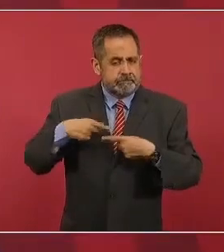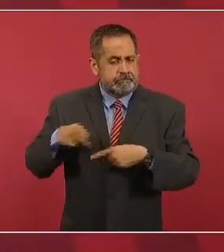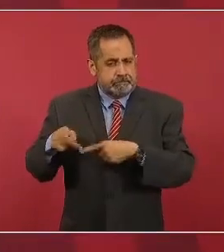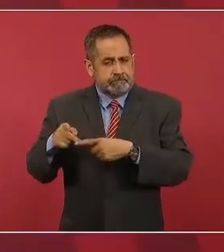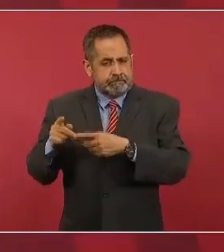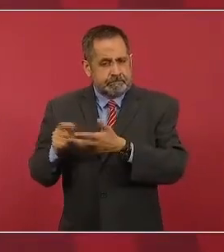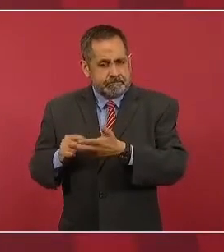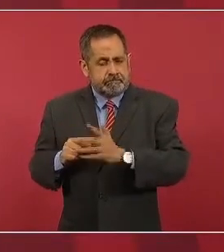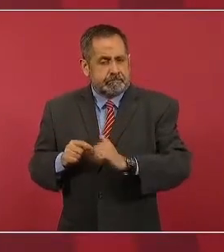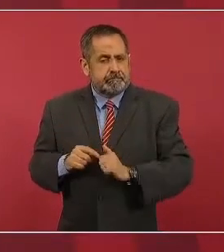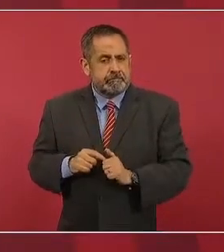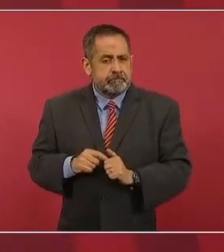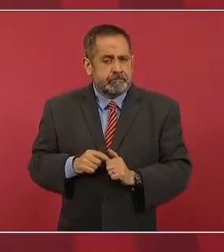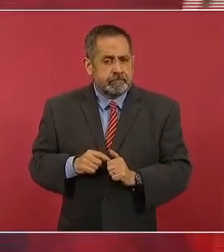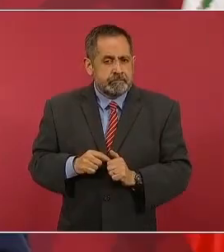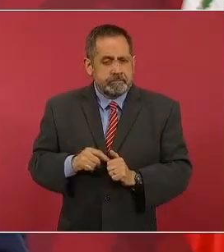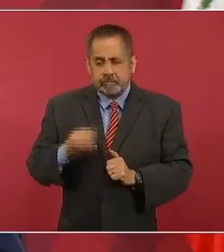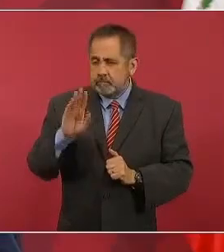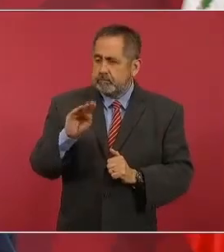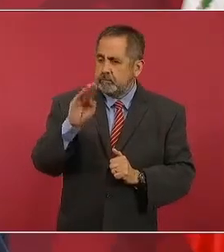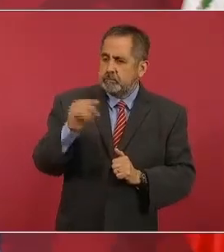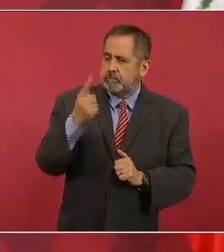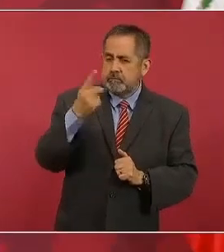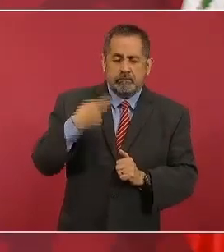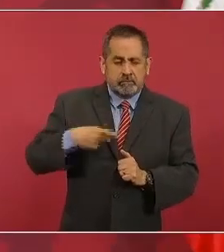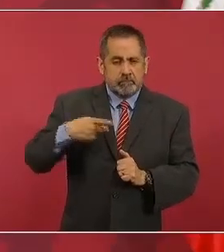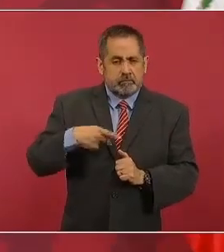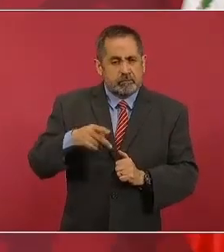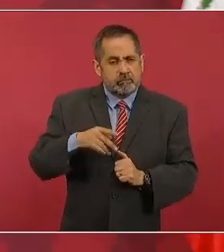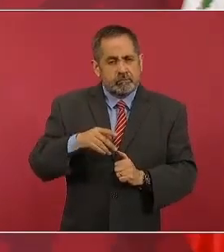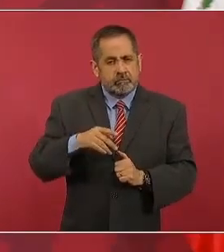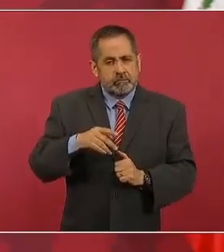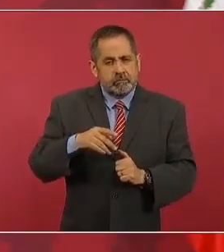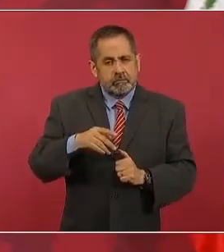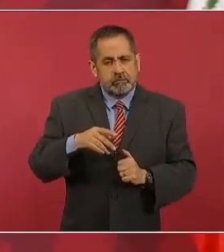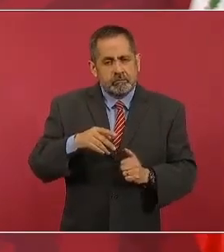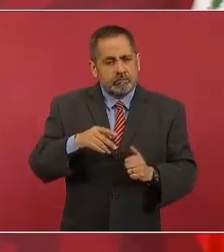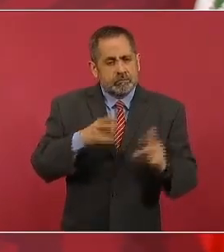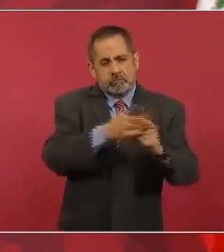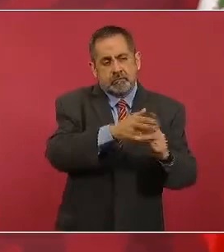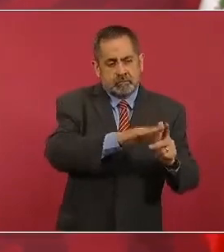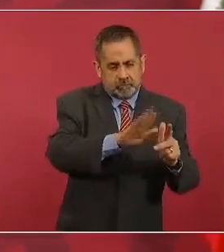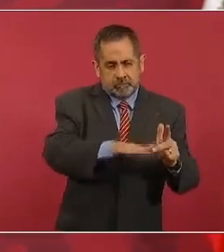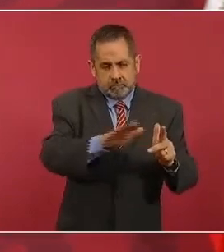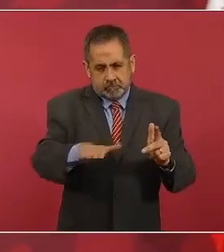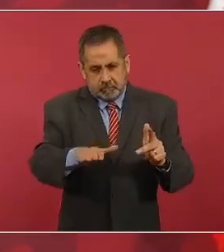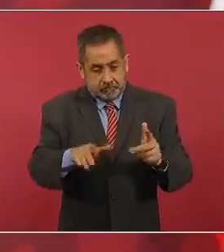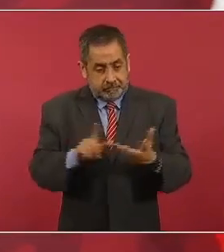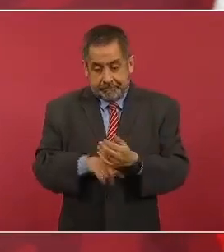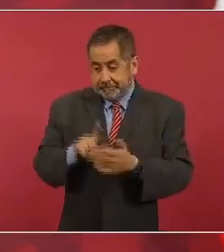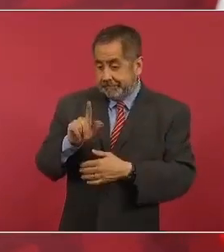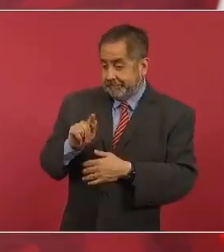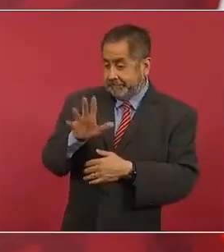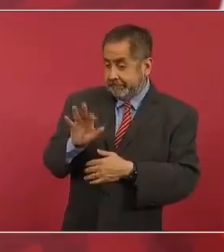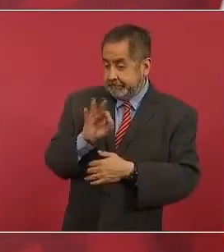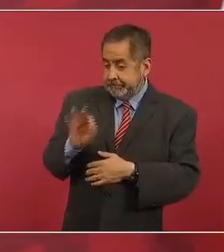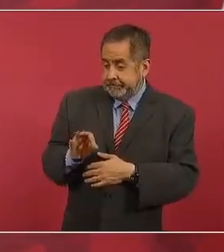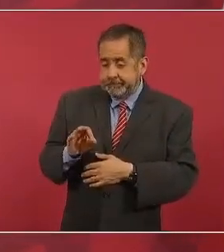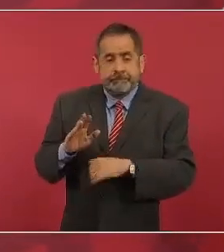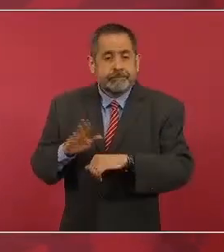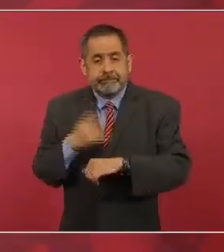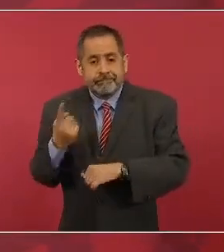personas, hubieron 91 homicidios, 75% vinculado al crimen